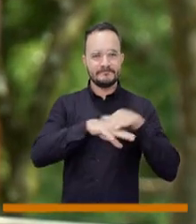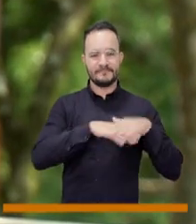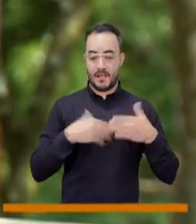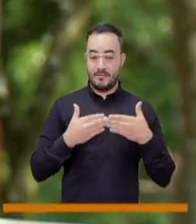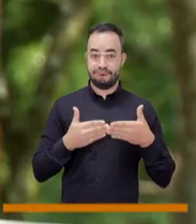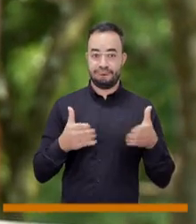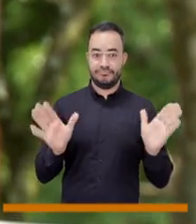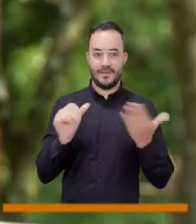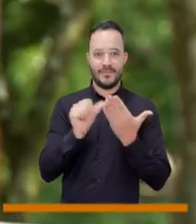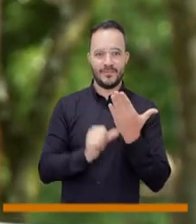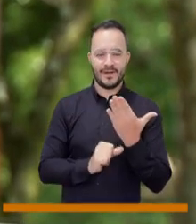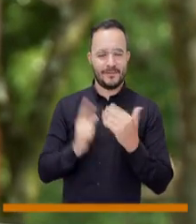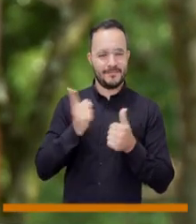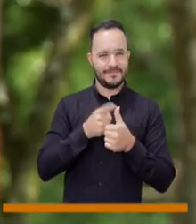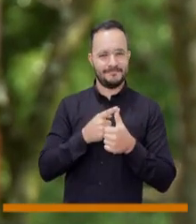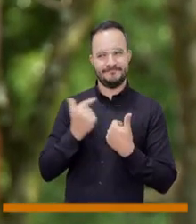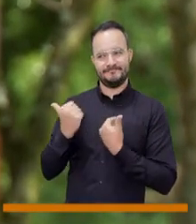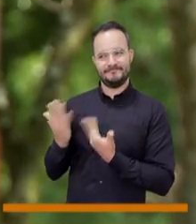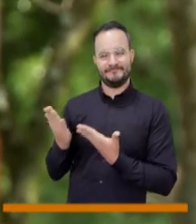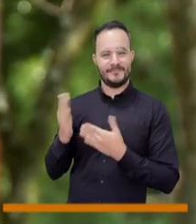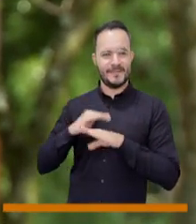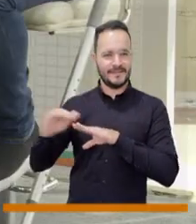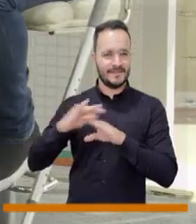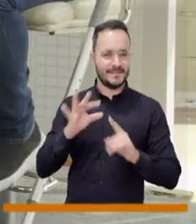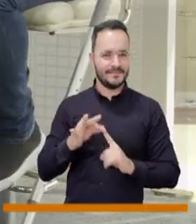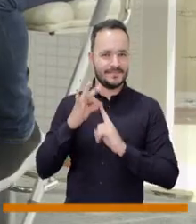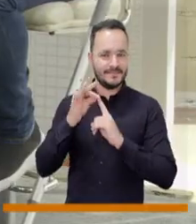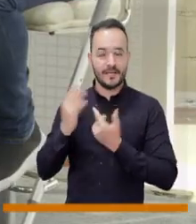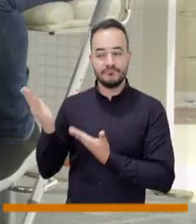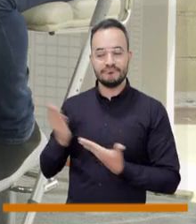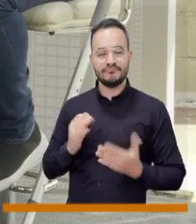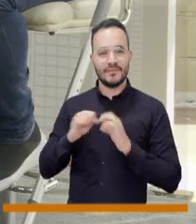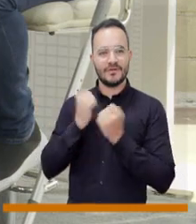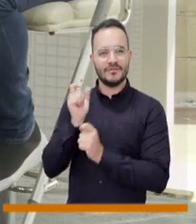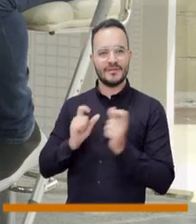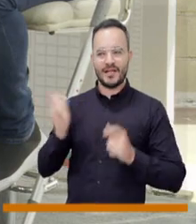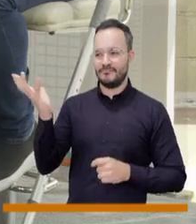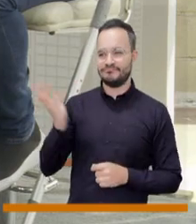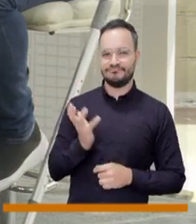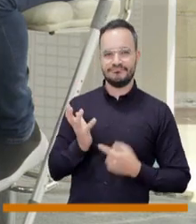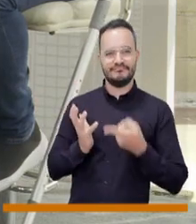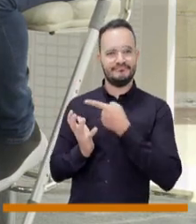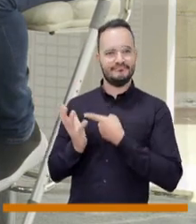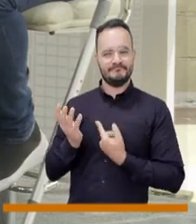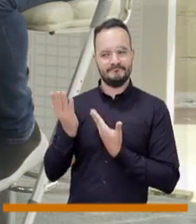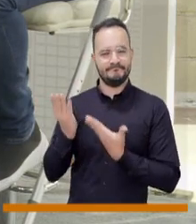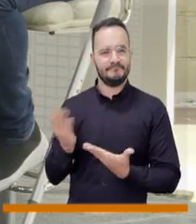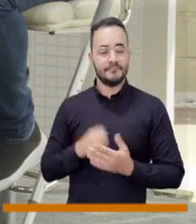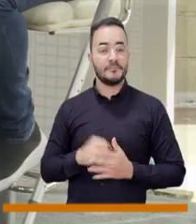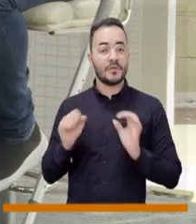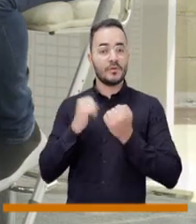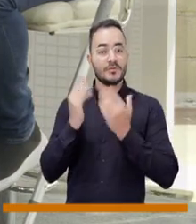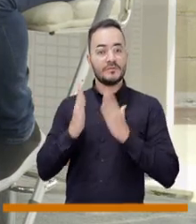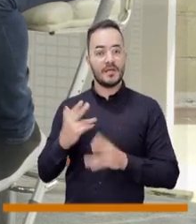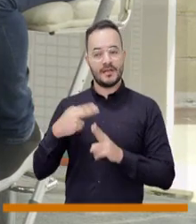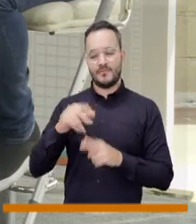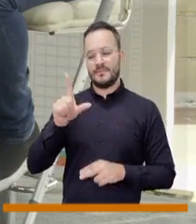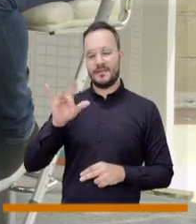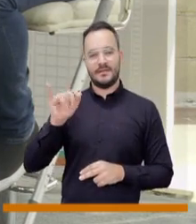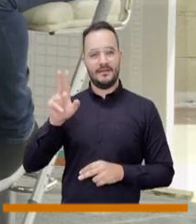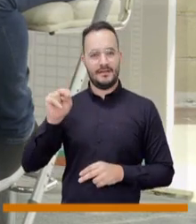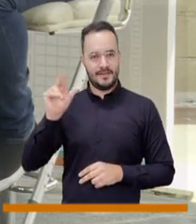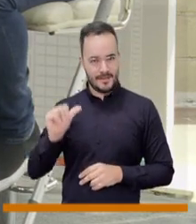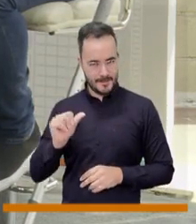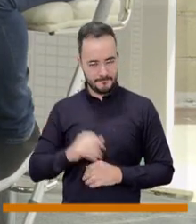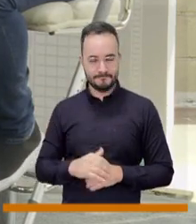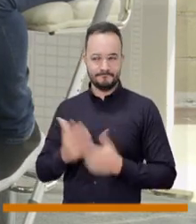programa dándole la bienvenida a nuestros anfitriones, los concejales que hacen presencia en el día de hoy. Saludamos a la concejal Lina